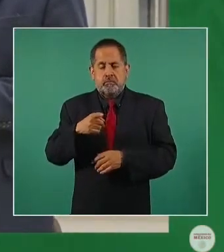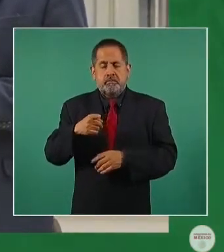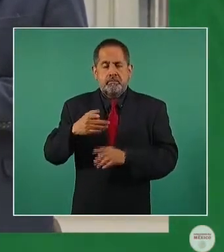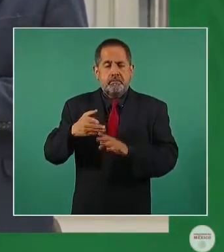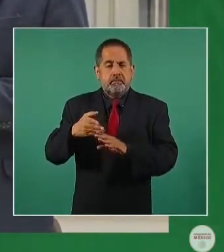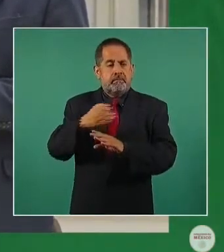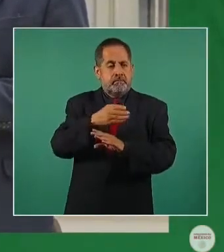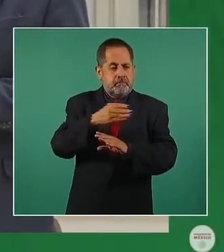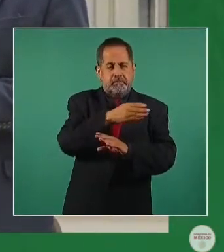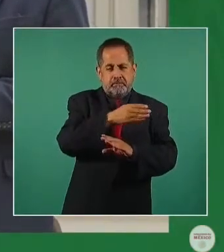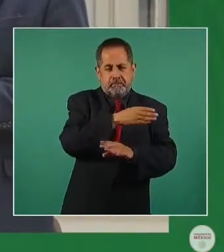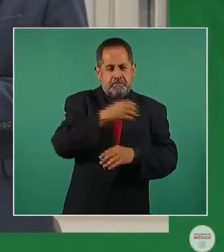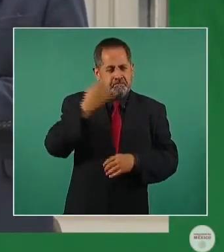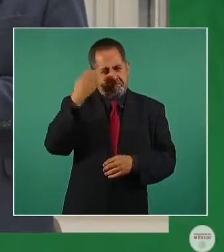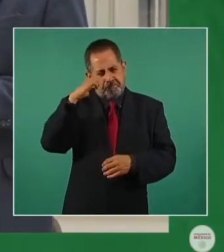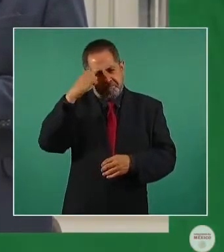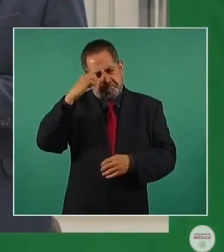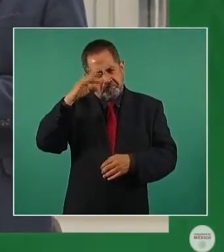experiencia de varios años,